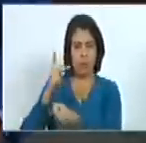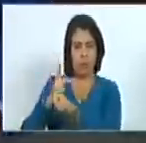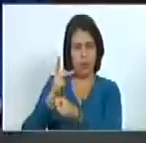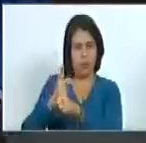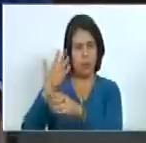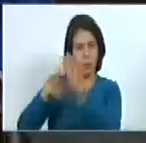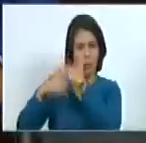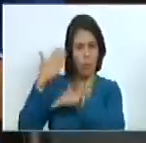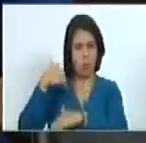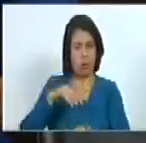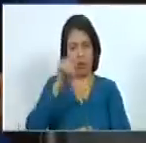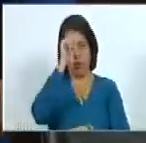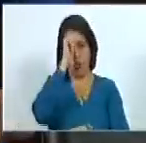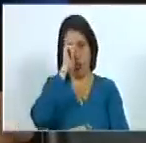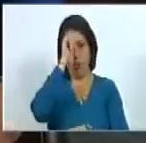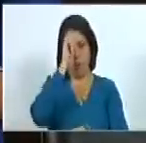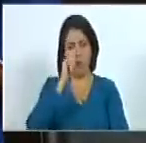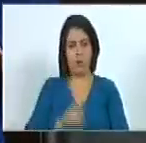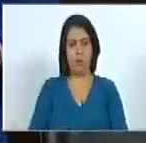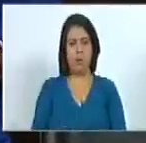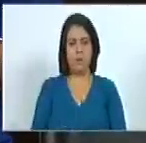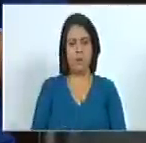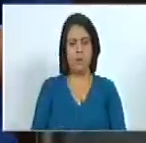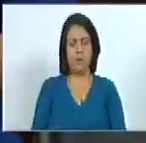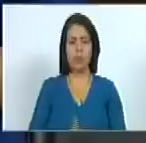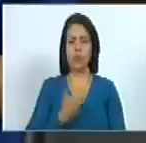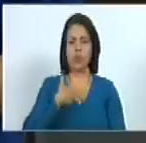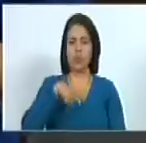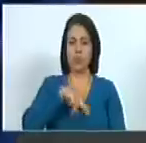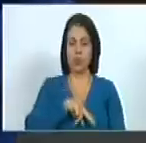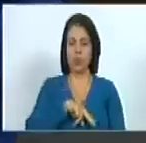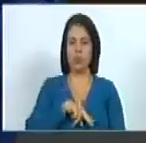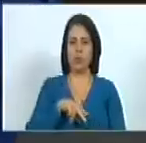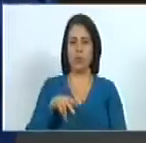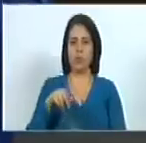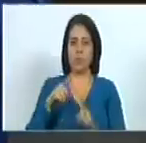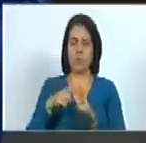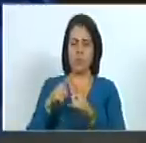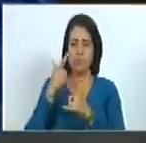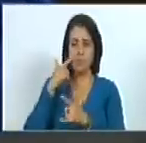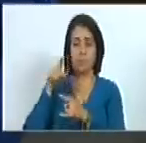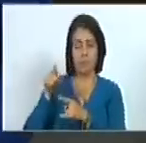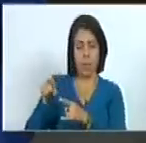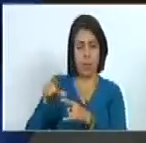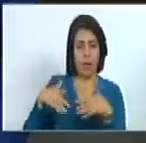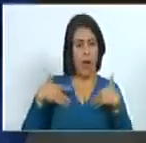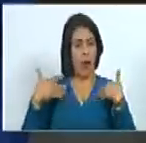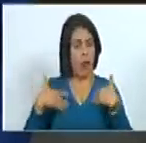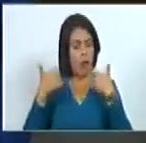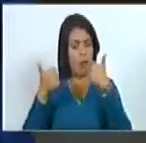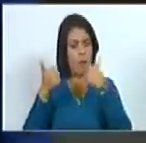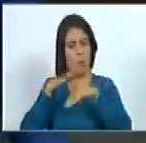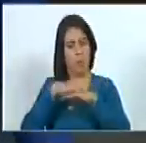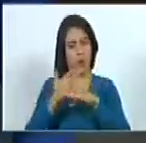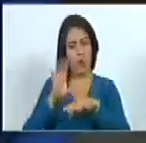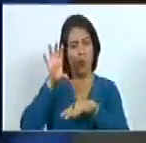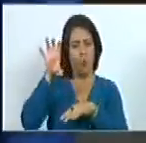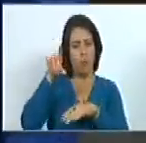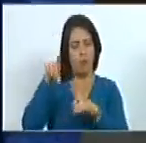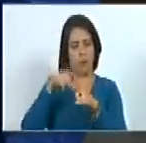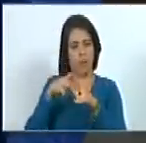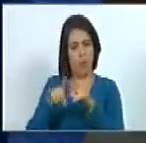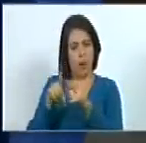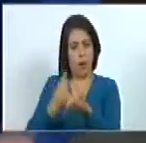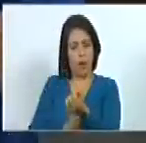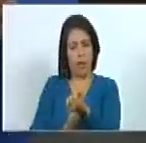pasado domingo. Y para nosotros tiene que ser de alegría, de beneplácito, porque es un país